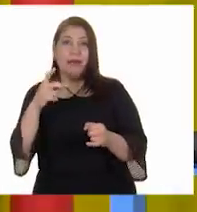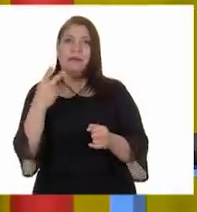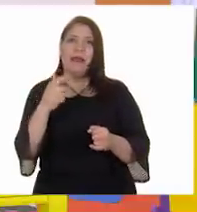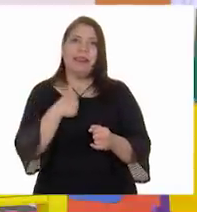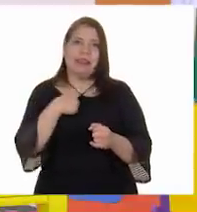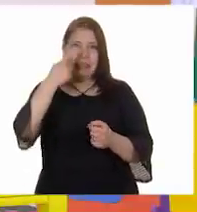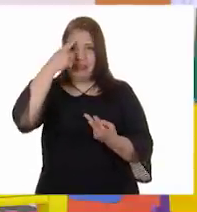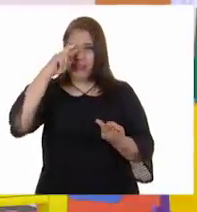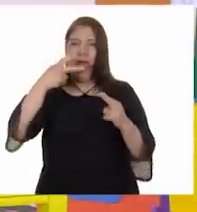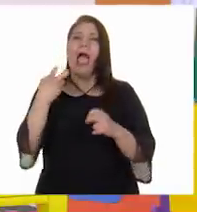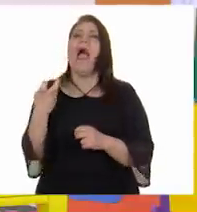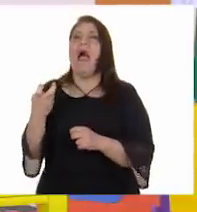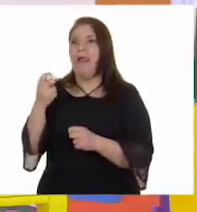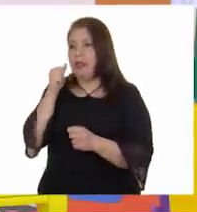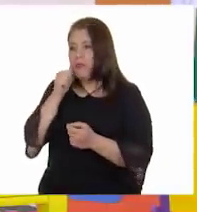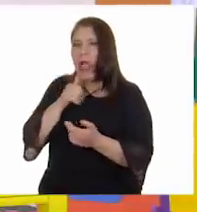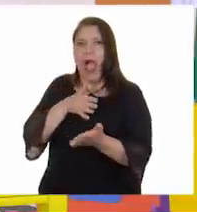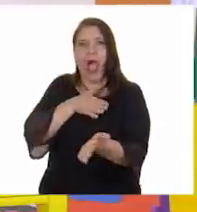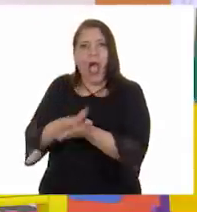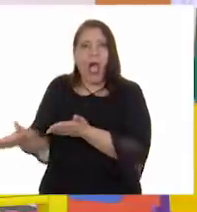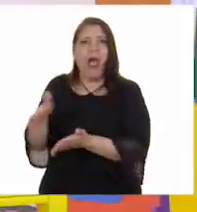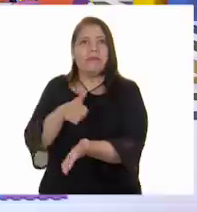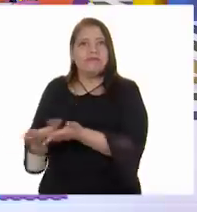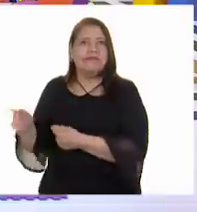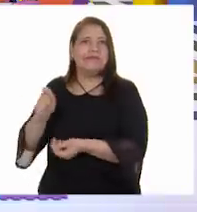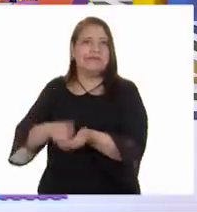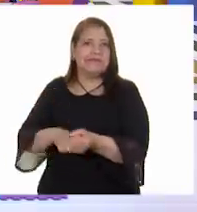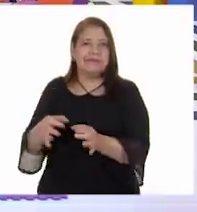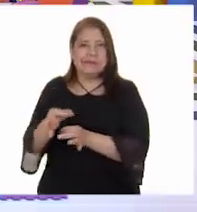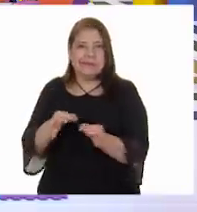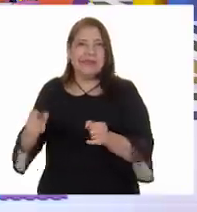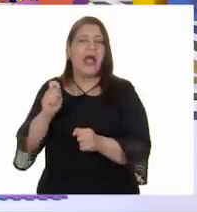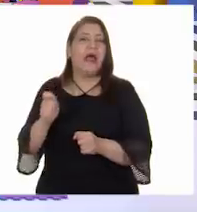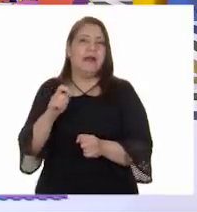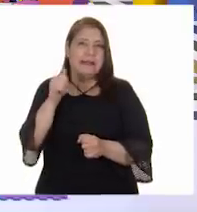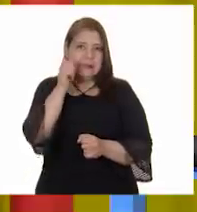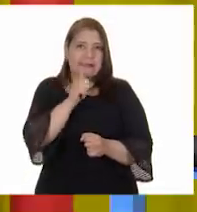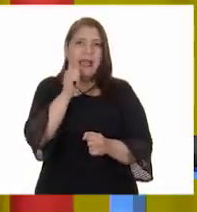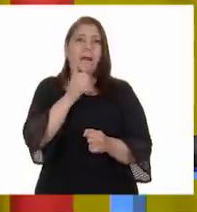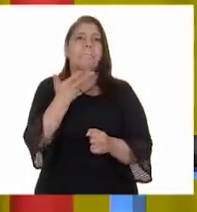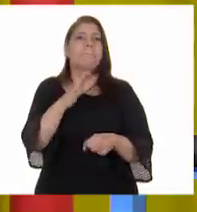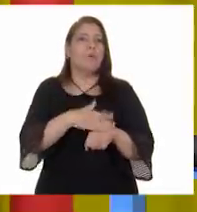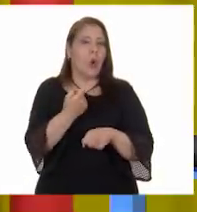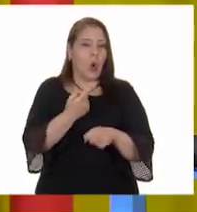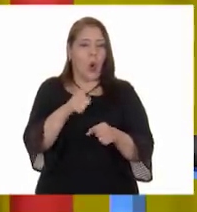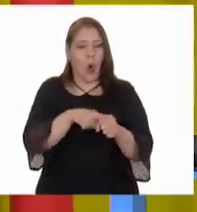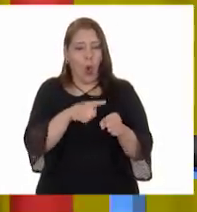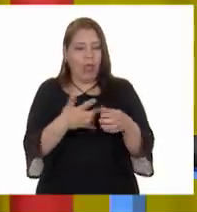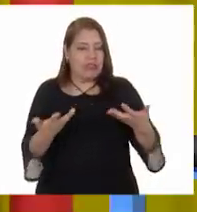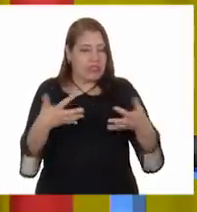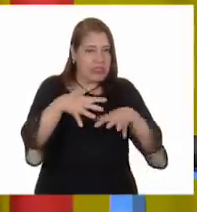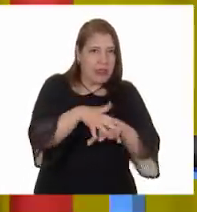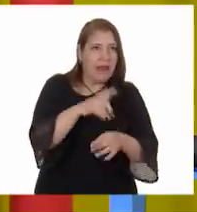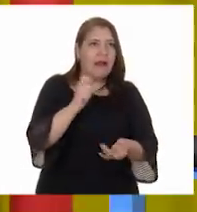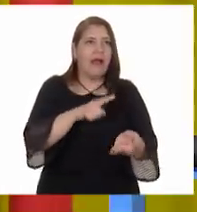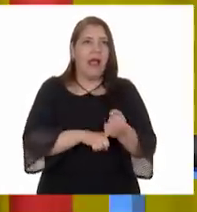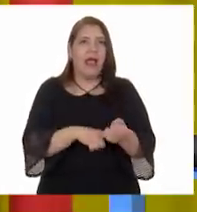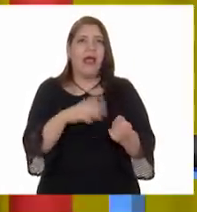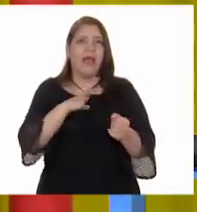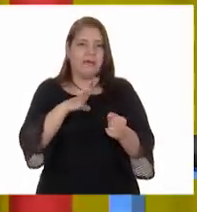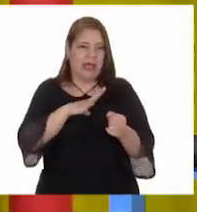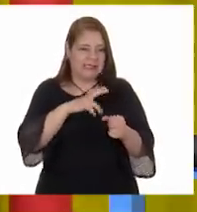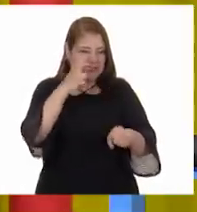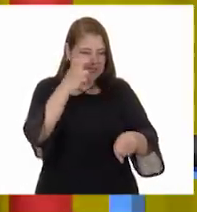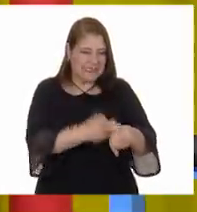nos duraban las acuarelas. Exactamente, siempre duraban, los colores estaban demasiado mezclados, se terminaba la pastilla